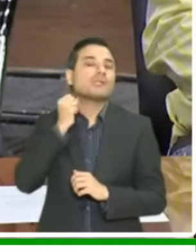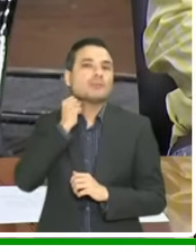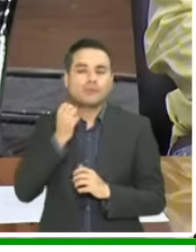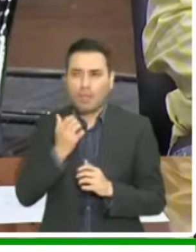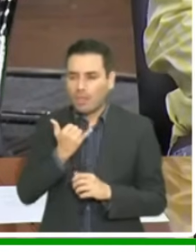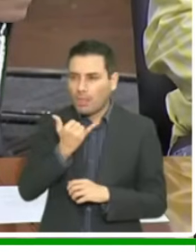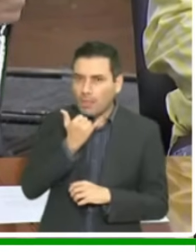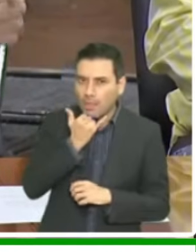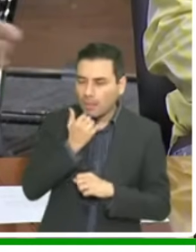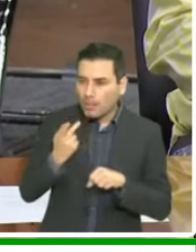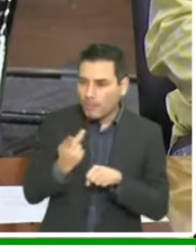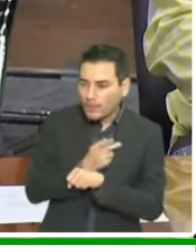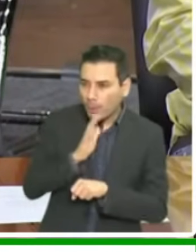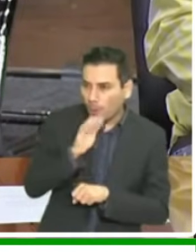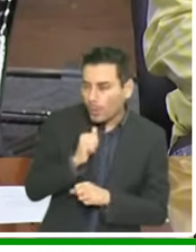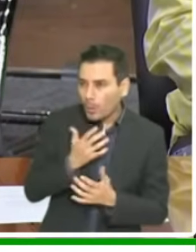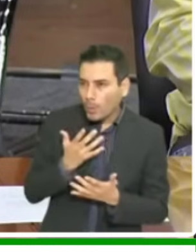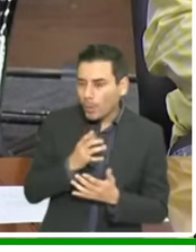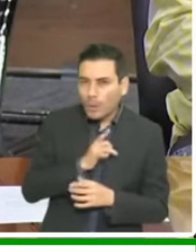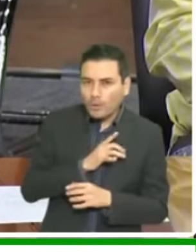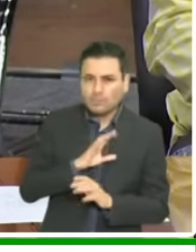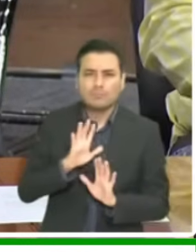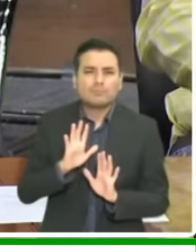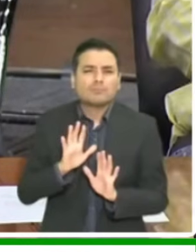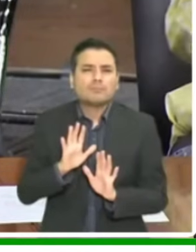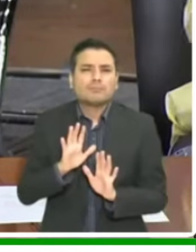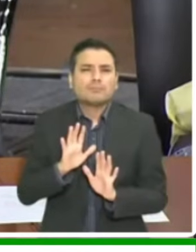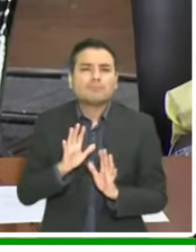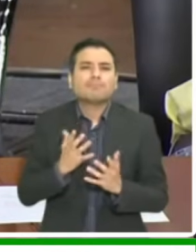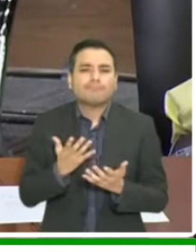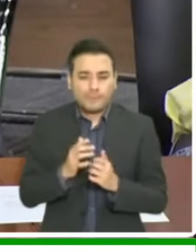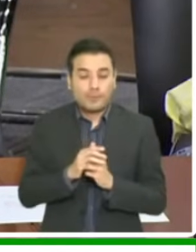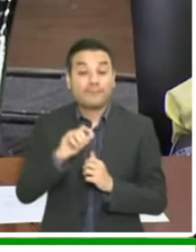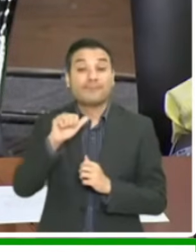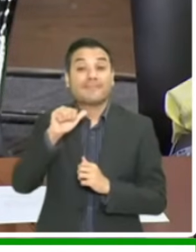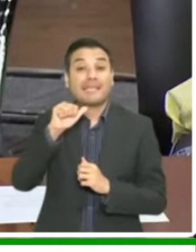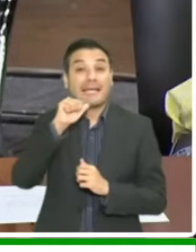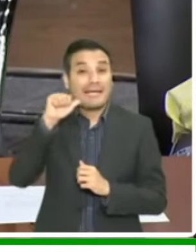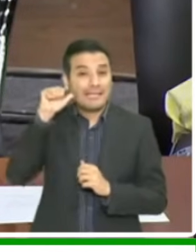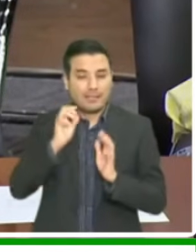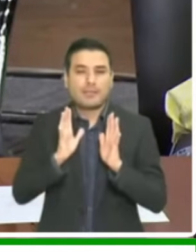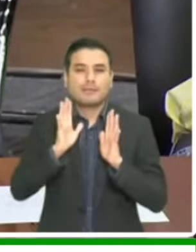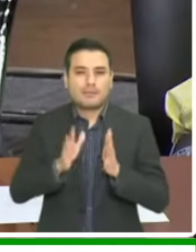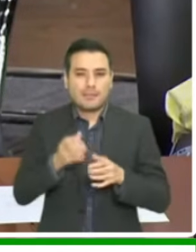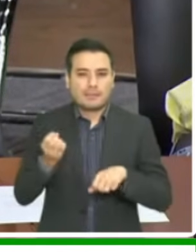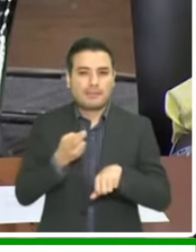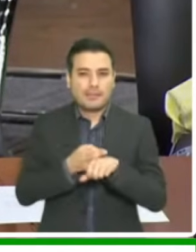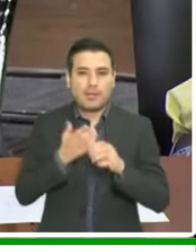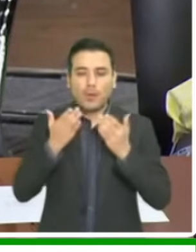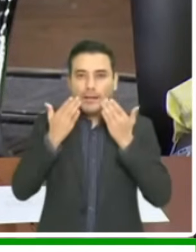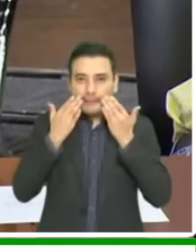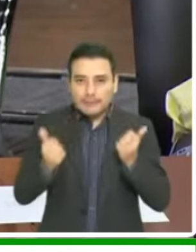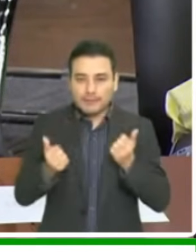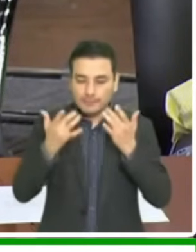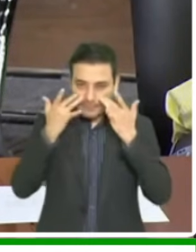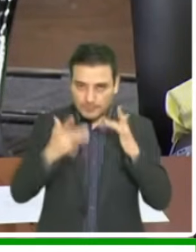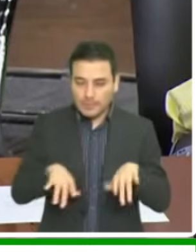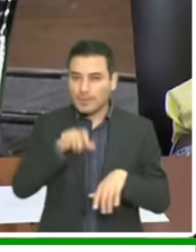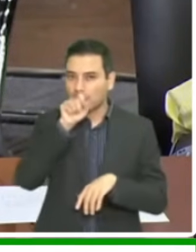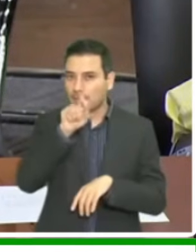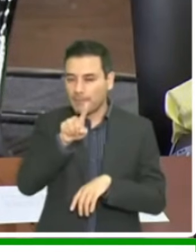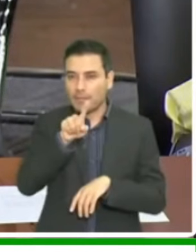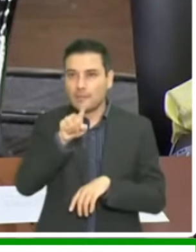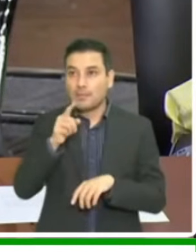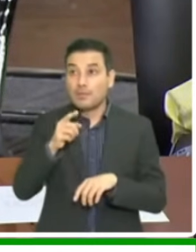le grita a la cara que al verde ecologista nadie le ha regalado nada porque sacó 5 millones de votos. Así que,